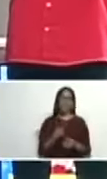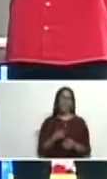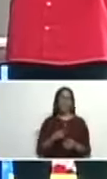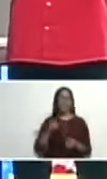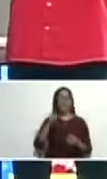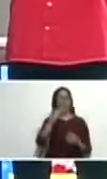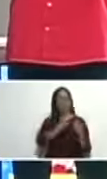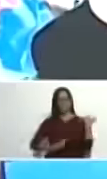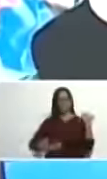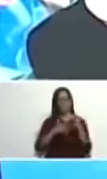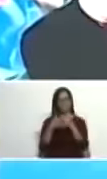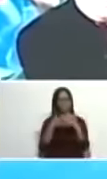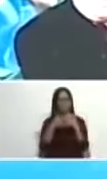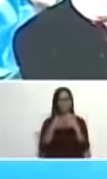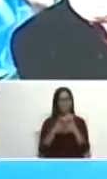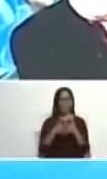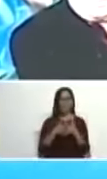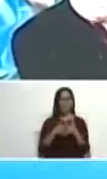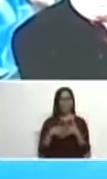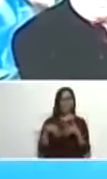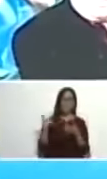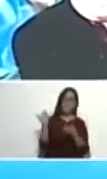Biden, Biden,